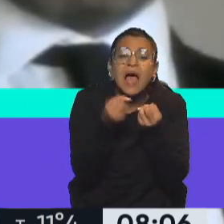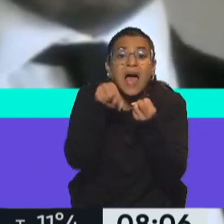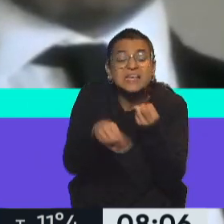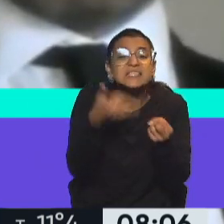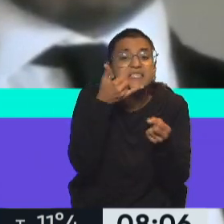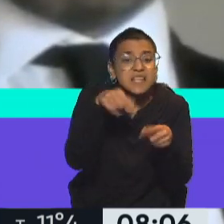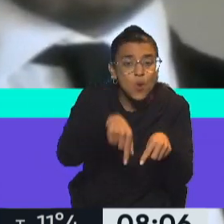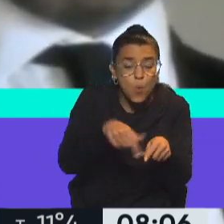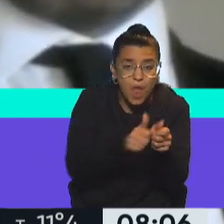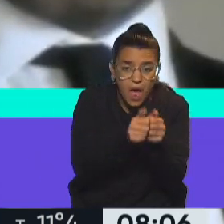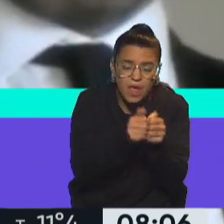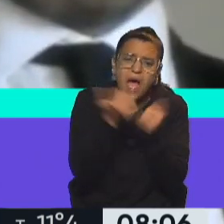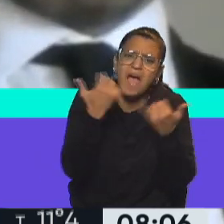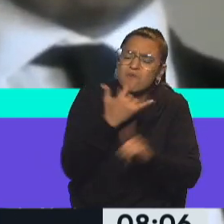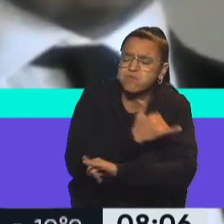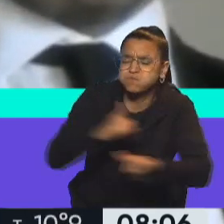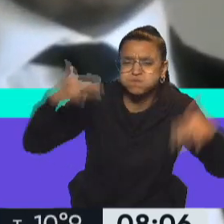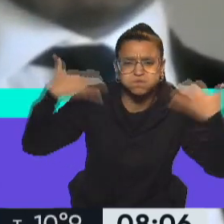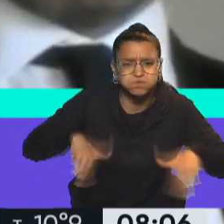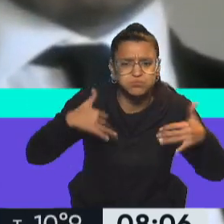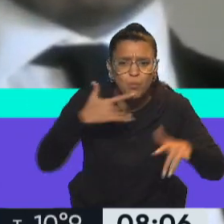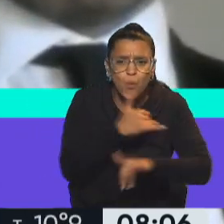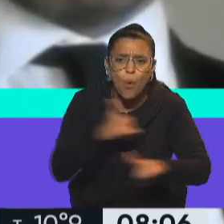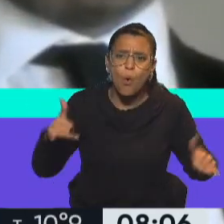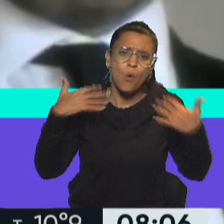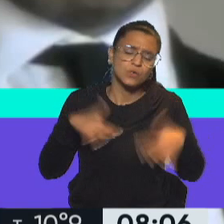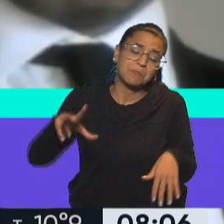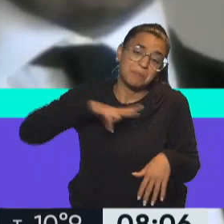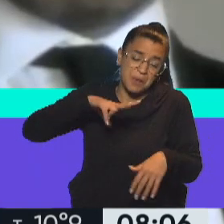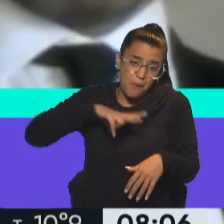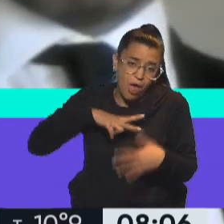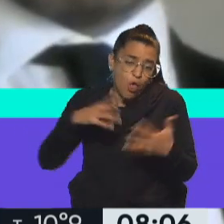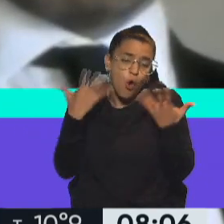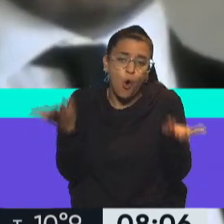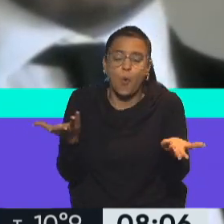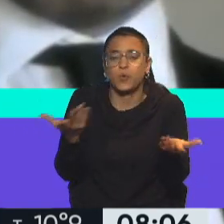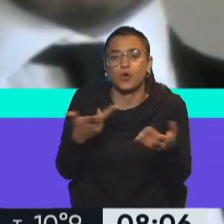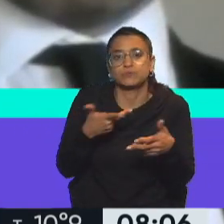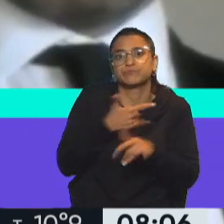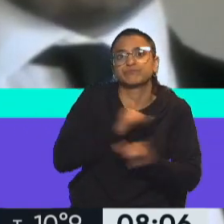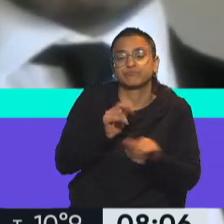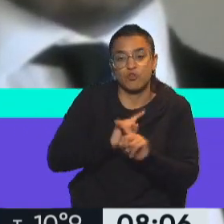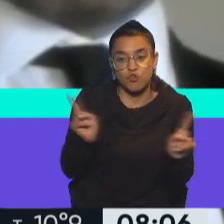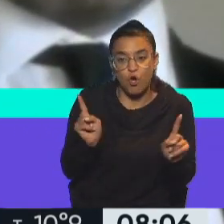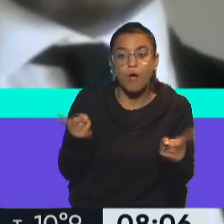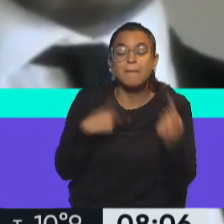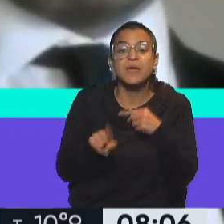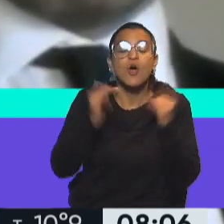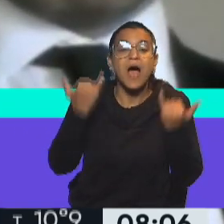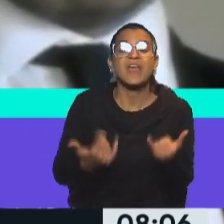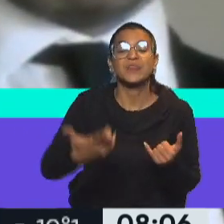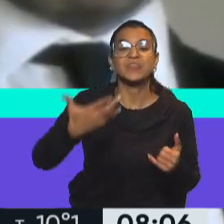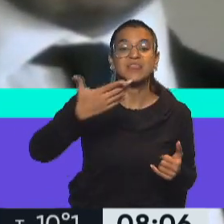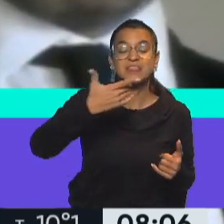celular, entre otras mucha información, mucha de ella de carácter privado, que por supuesto no vamos a dar a conocer, aparece el